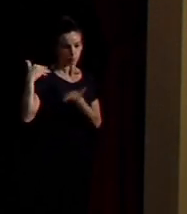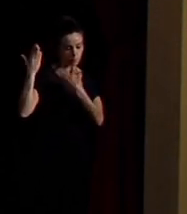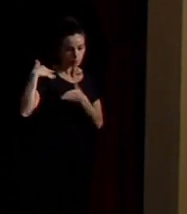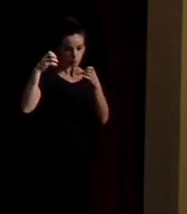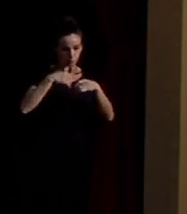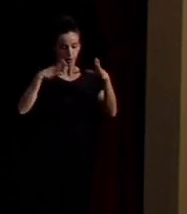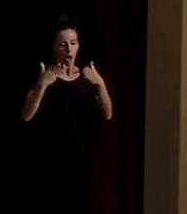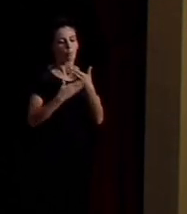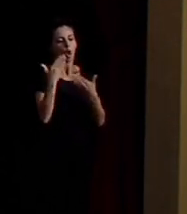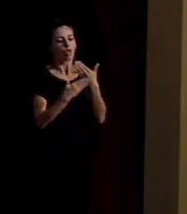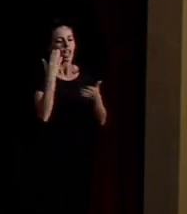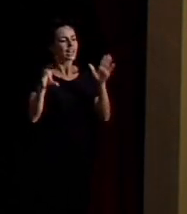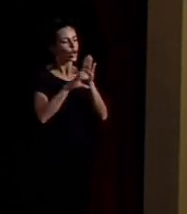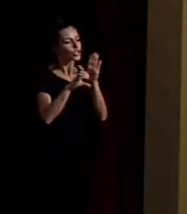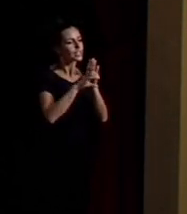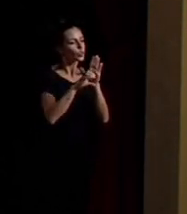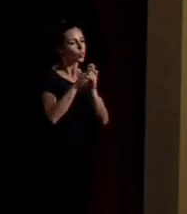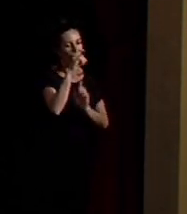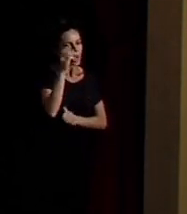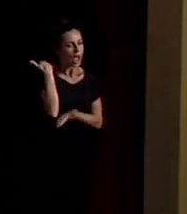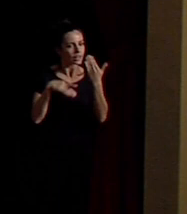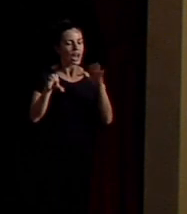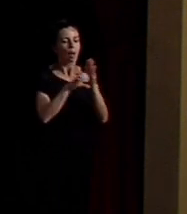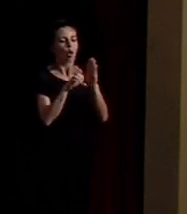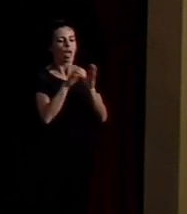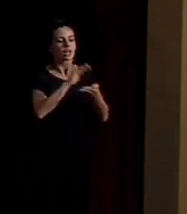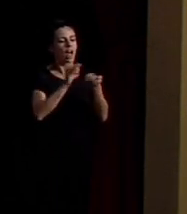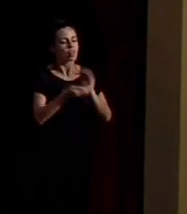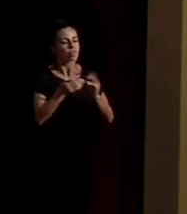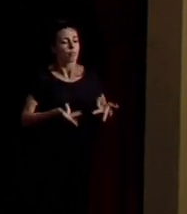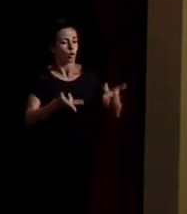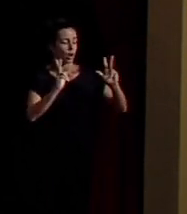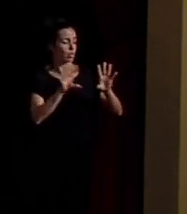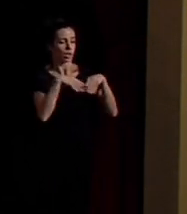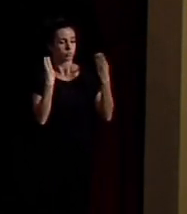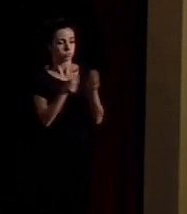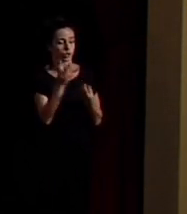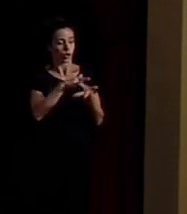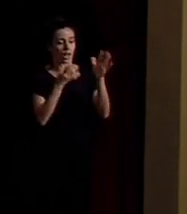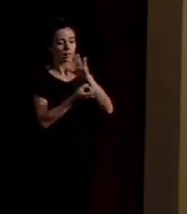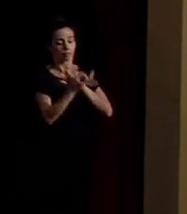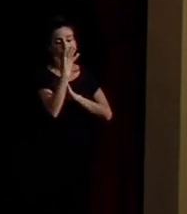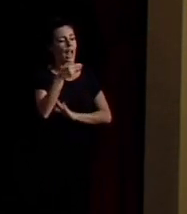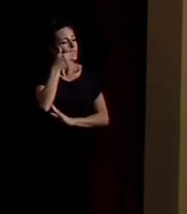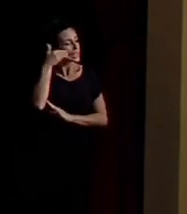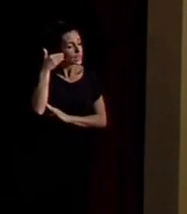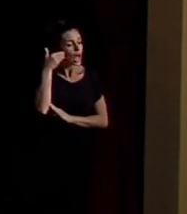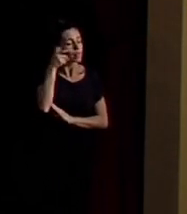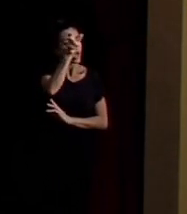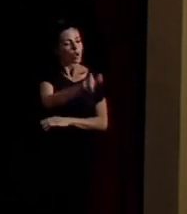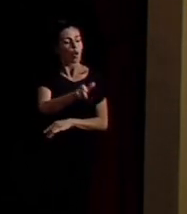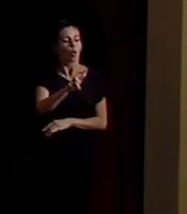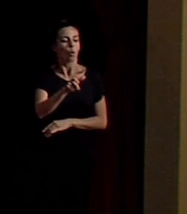las modernas constituciones, las modernas democracias y, en definitiva, la concepción de la dignidad del ser humano, que sobre todo